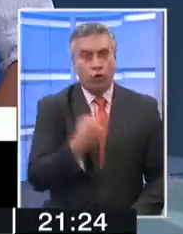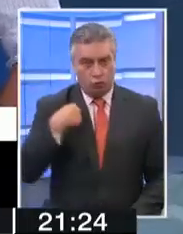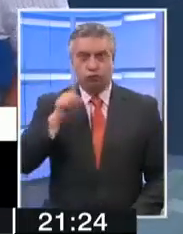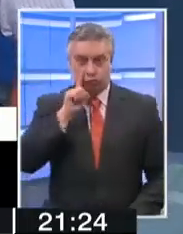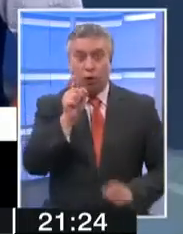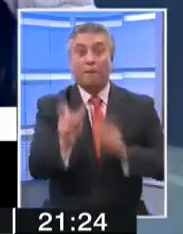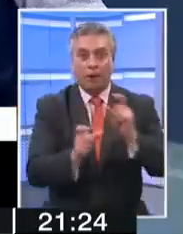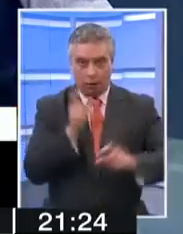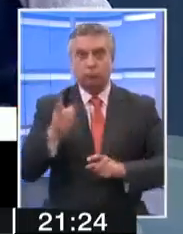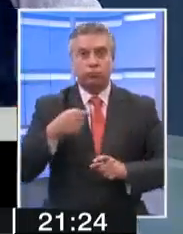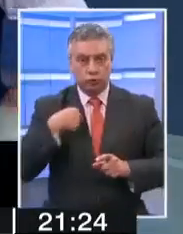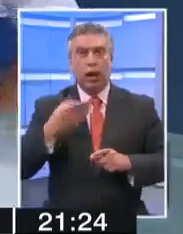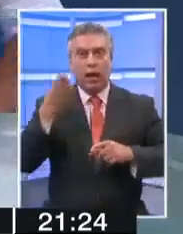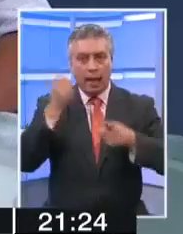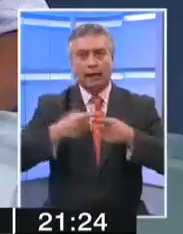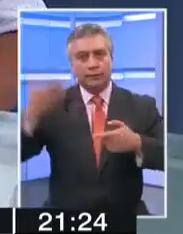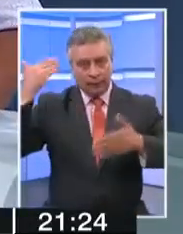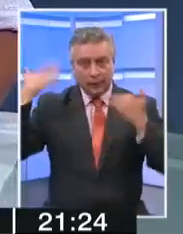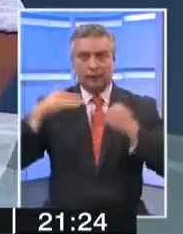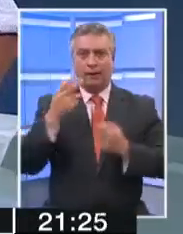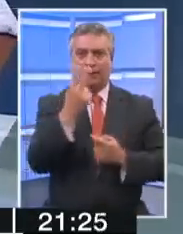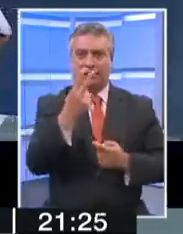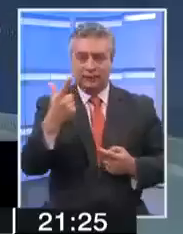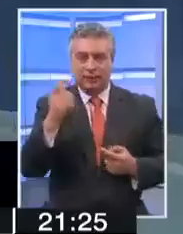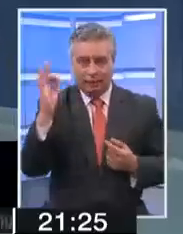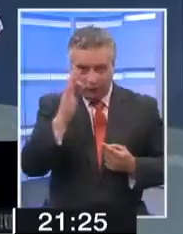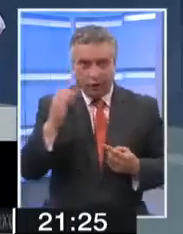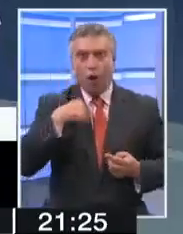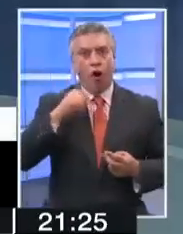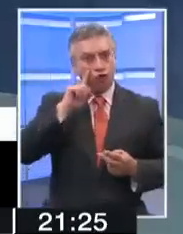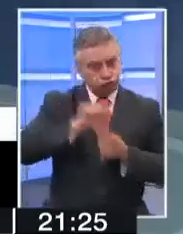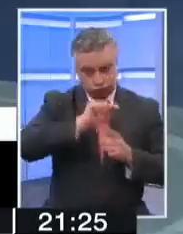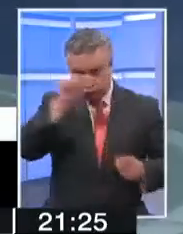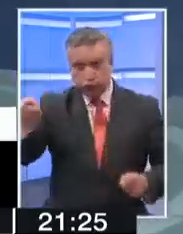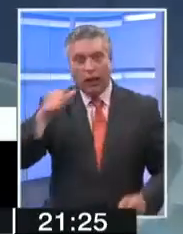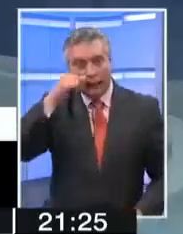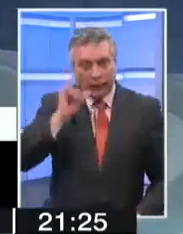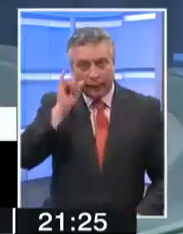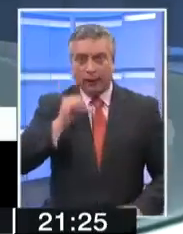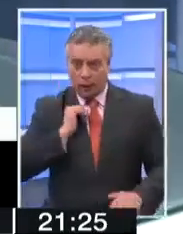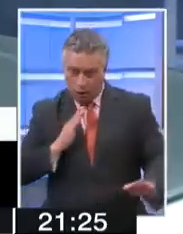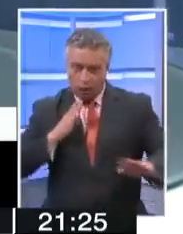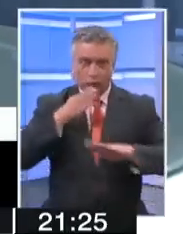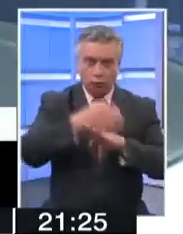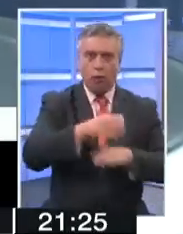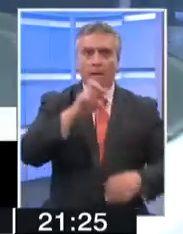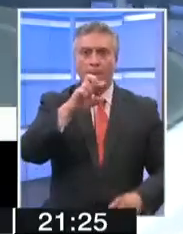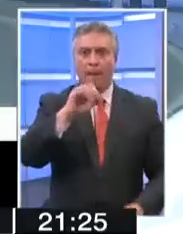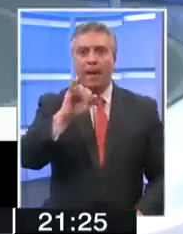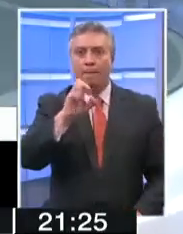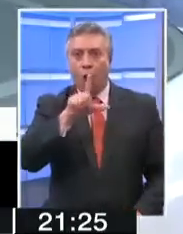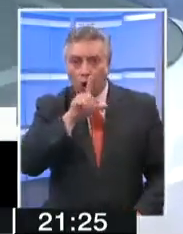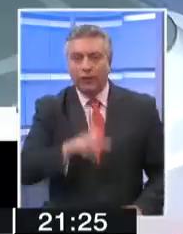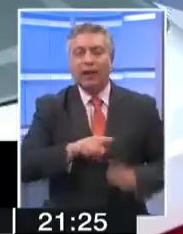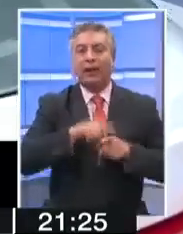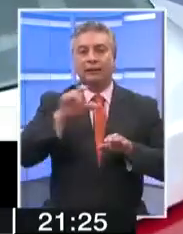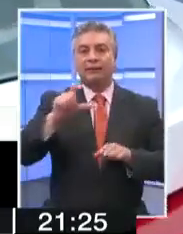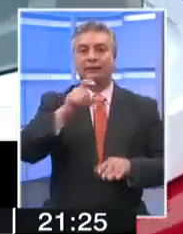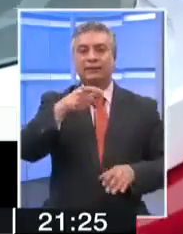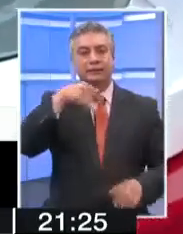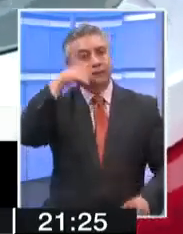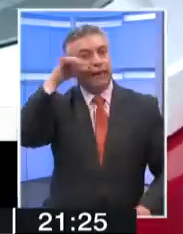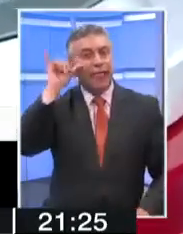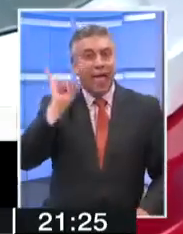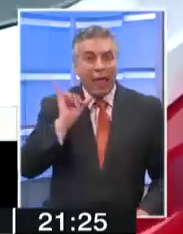Nosotros vivimos las catástrofes anteriormente, del 27 de febrero. Hemos estado en Iquique, hemos estado apoyando en Paipote, en Chañaral, en muchas emergencias, tanto aquí como en el